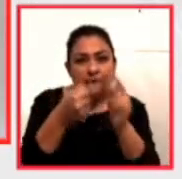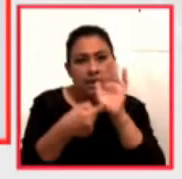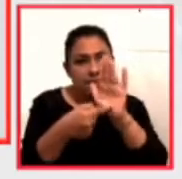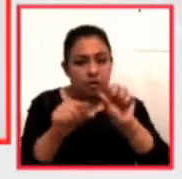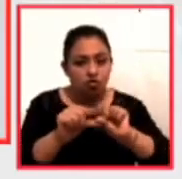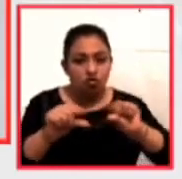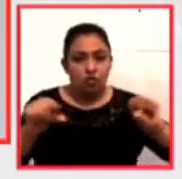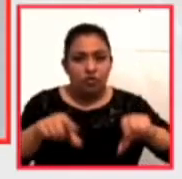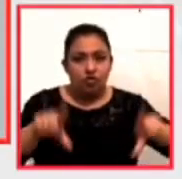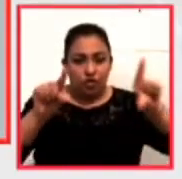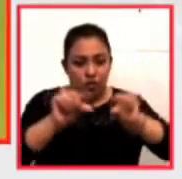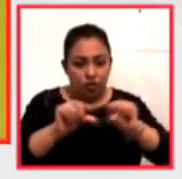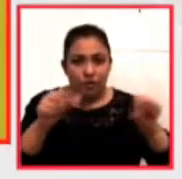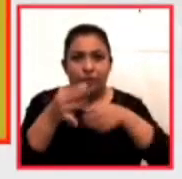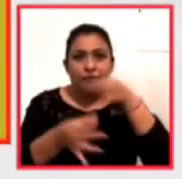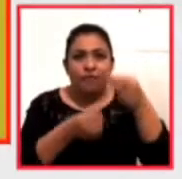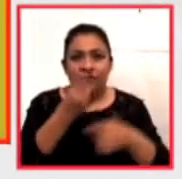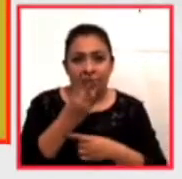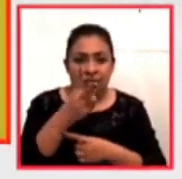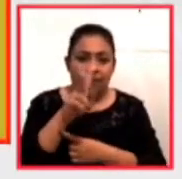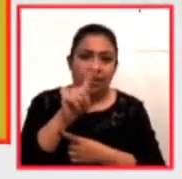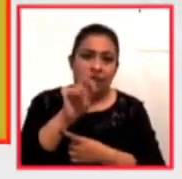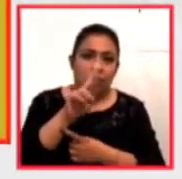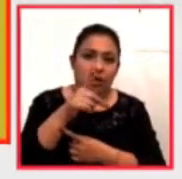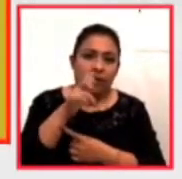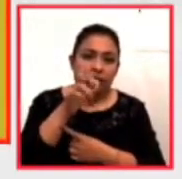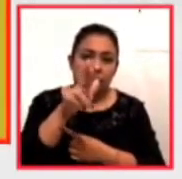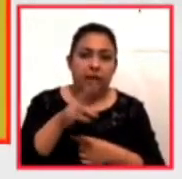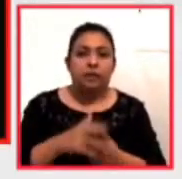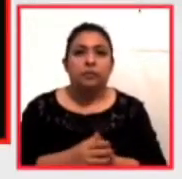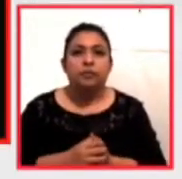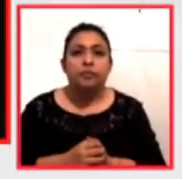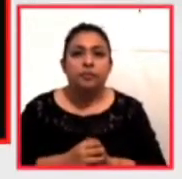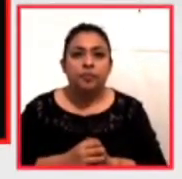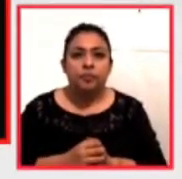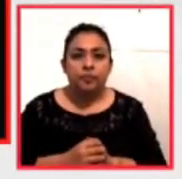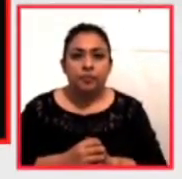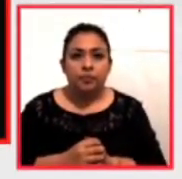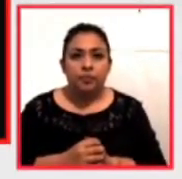pantalla. Noticias 22, Víctor Gaspar.